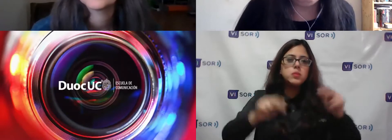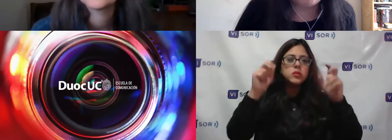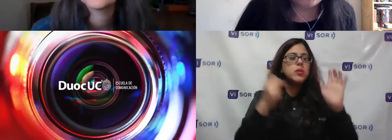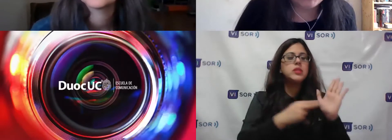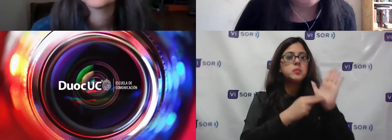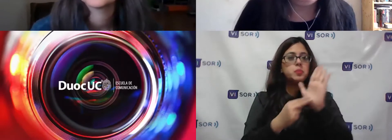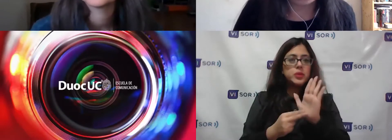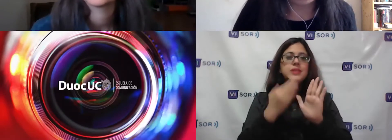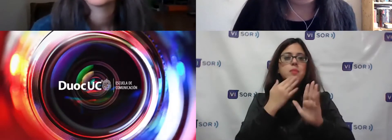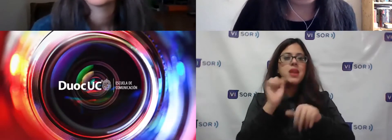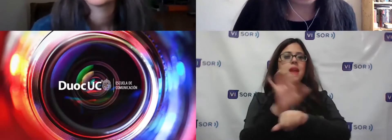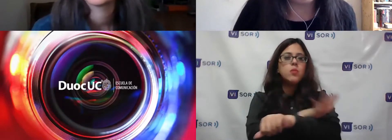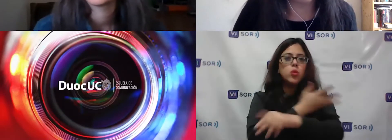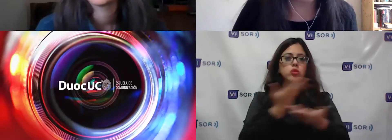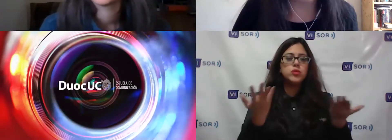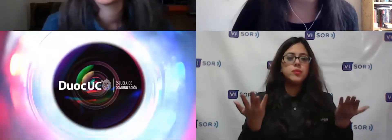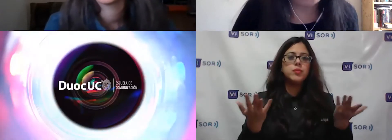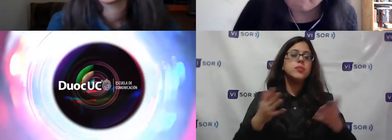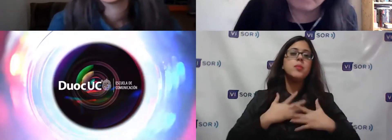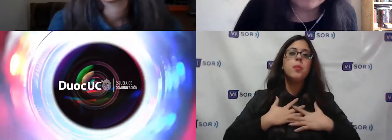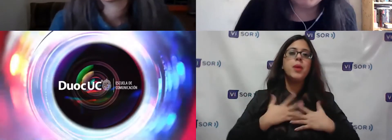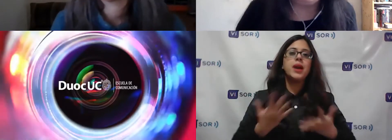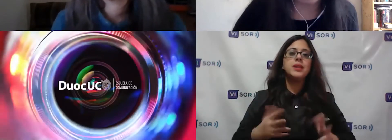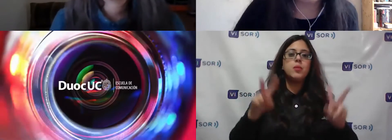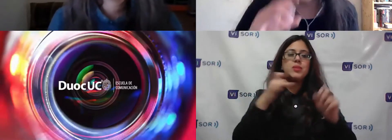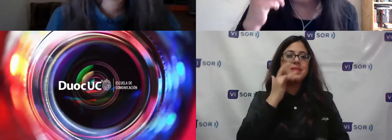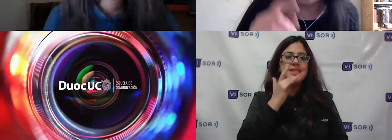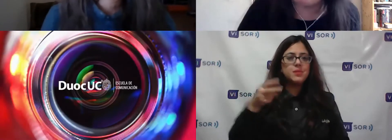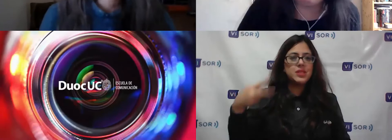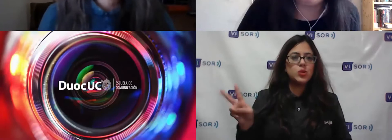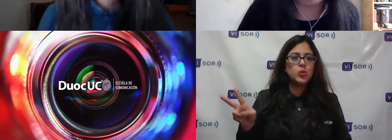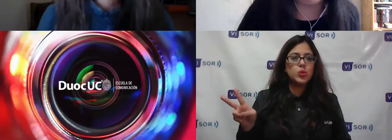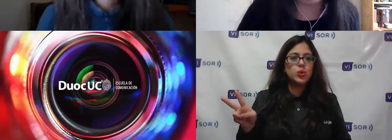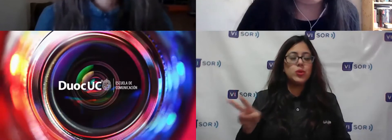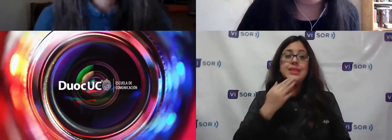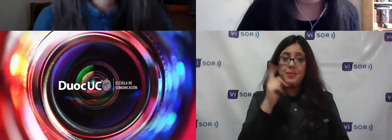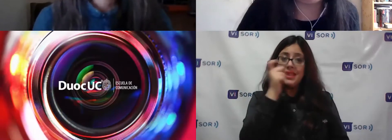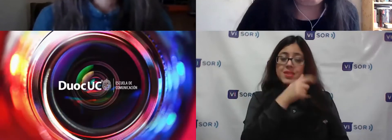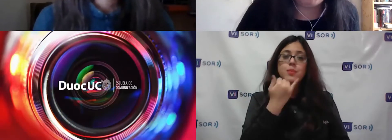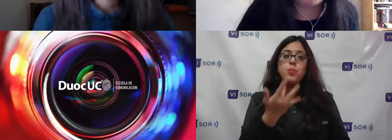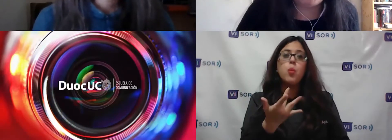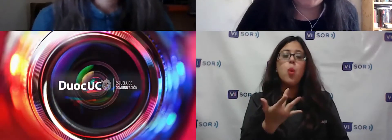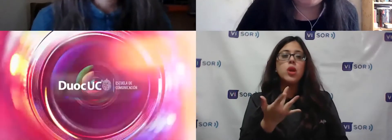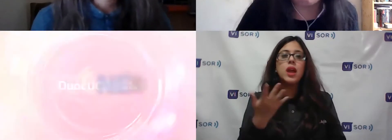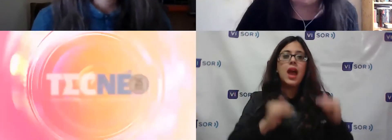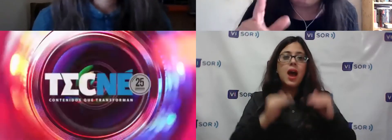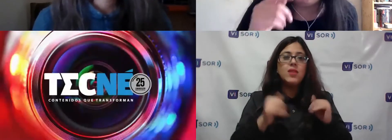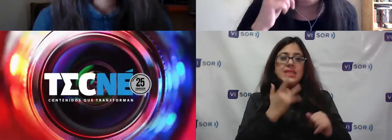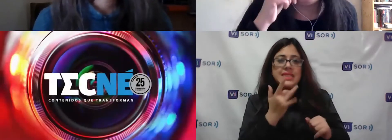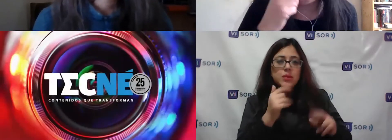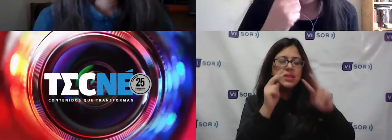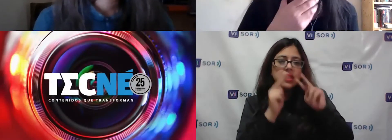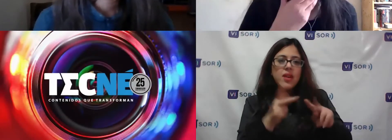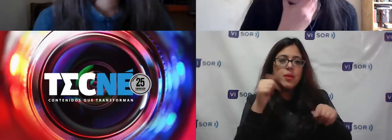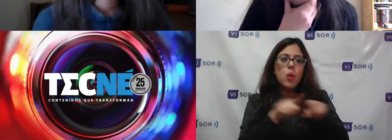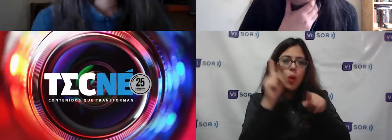emocional me encanta por lo simple es simple y complejo porque yo creo que entre más simple se vea en más complejo a la